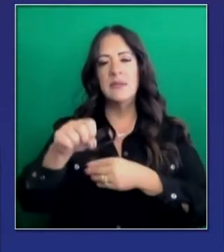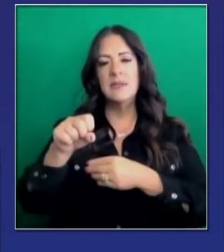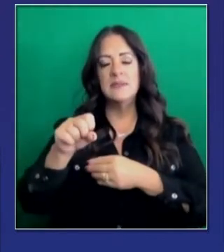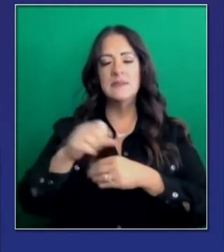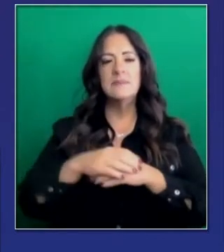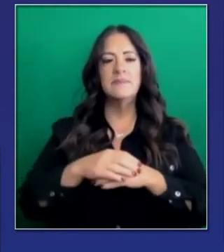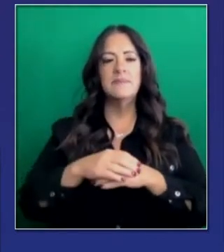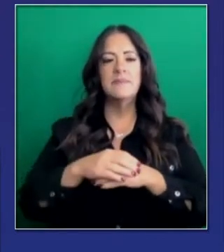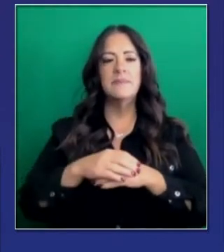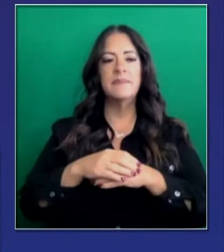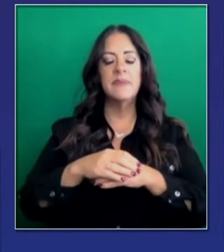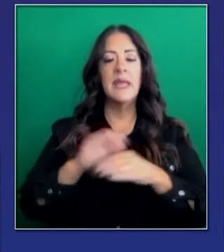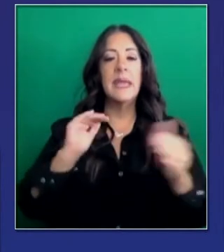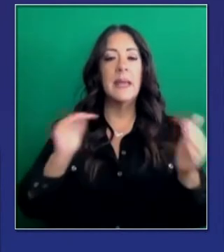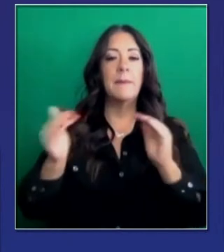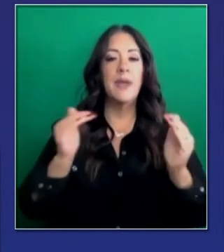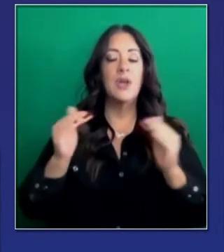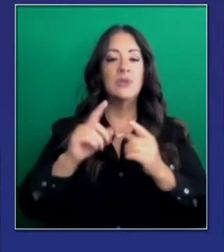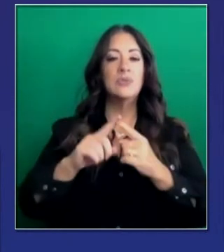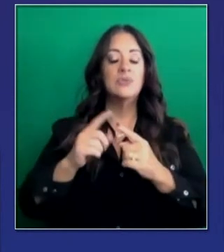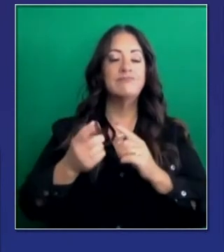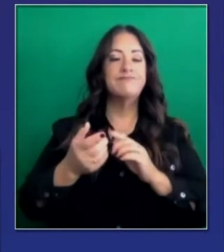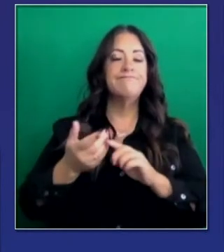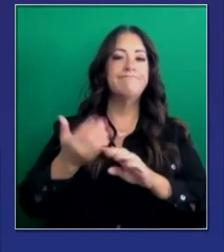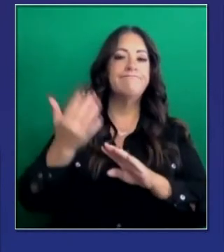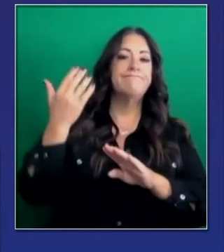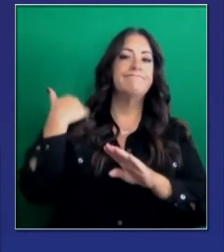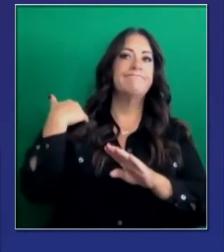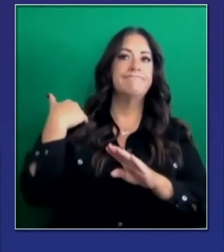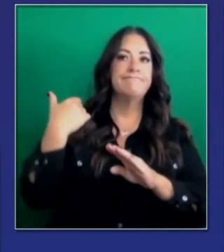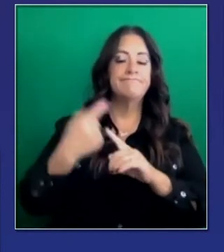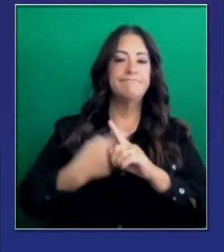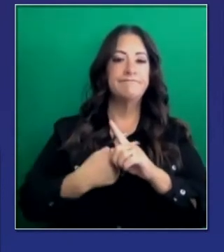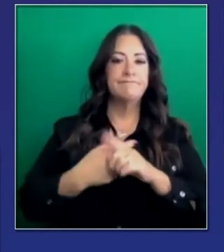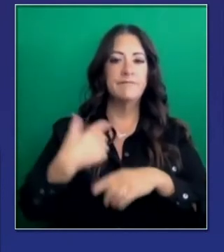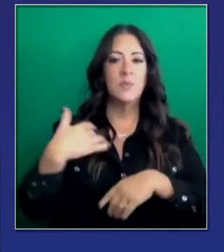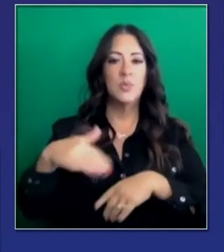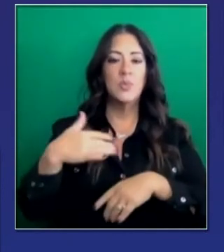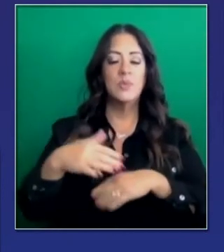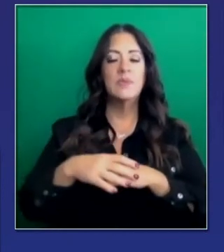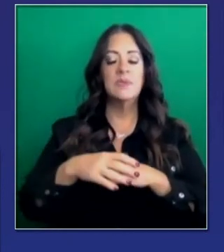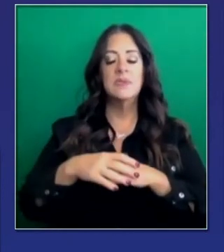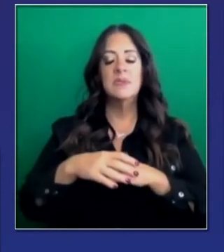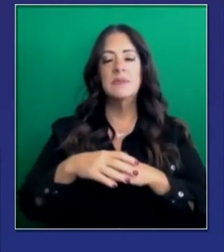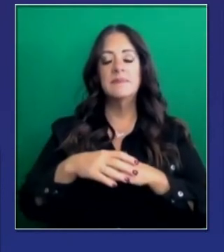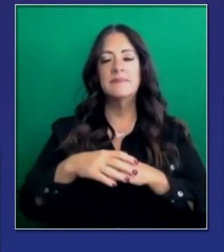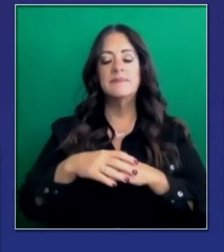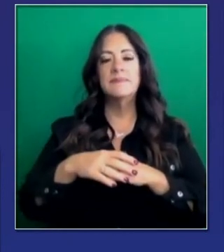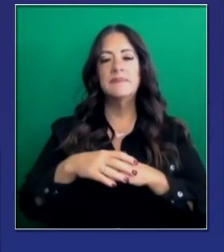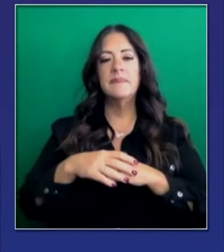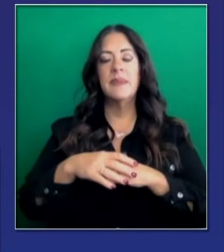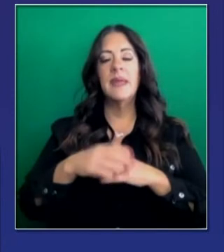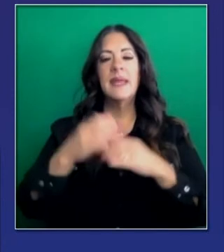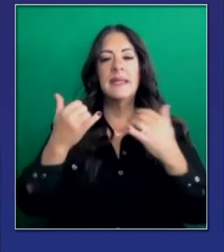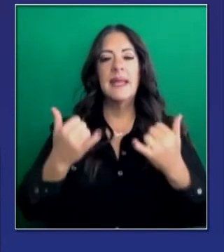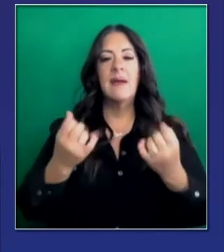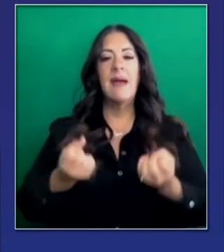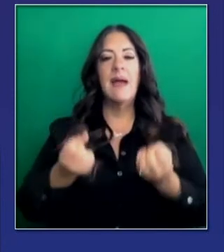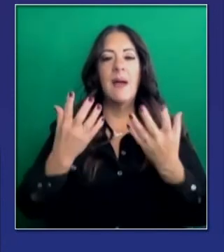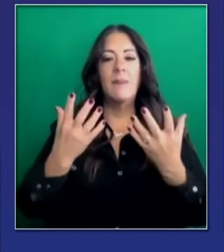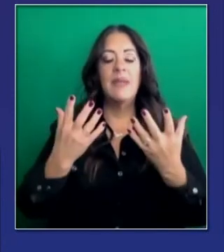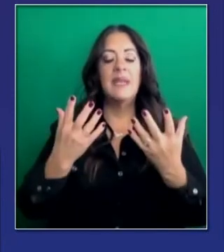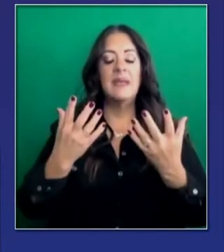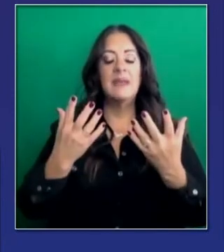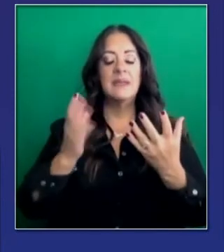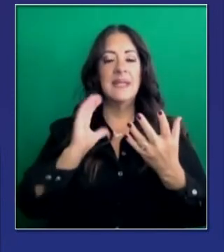en las últimas semanas de hecho los últimos meses y ven que la capacidad sin